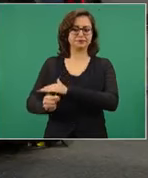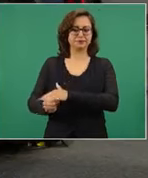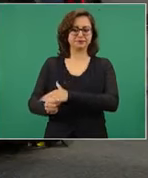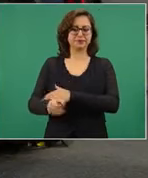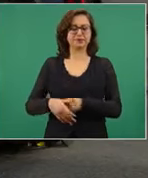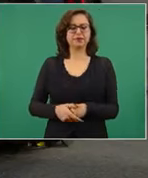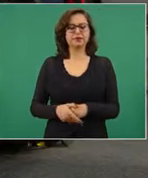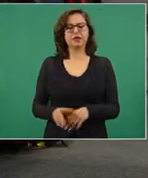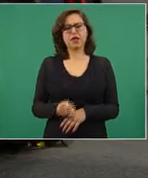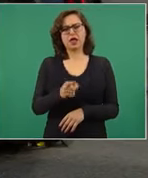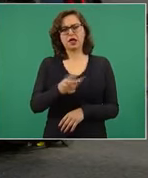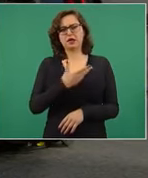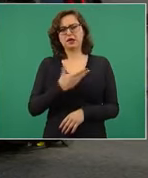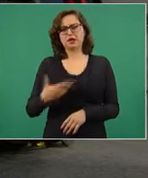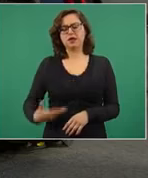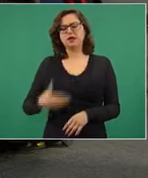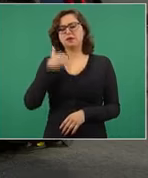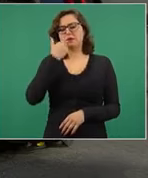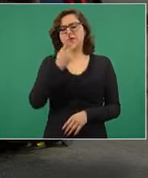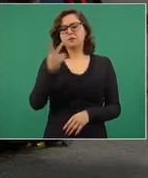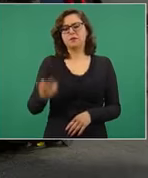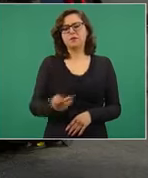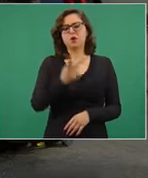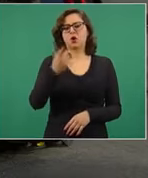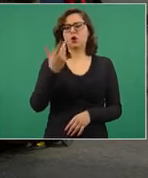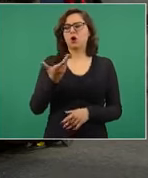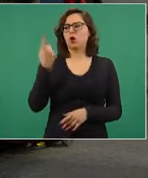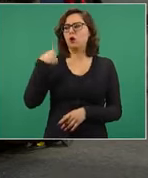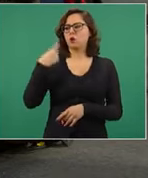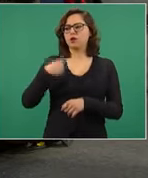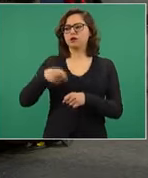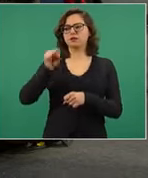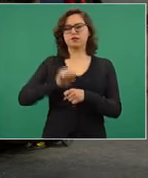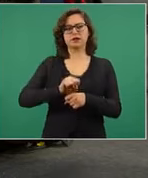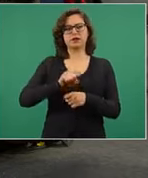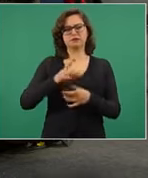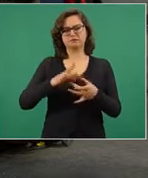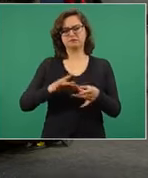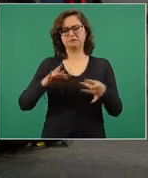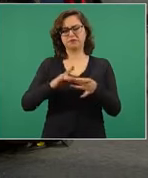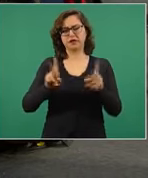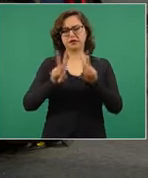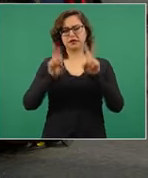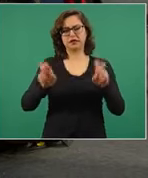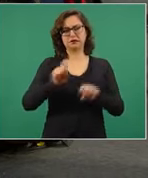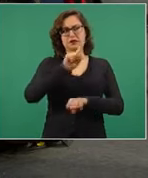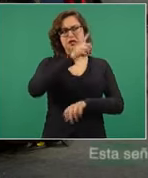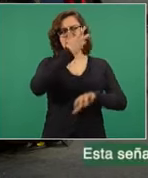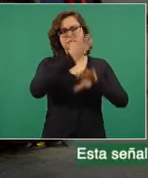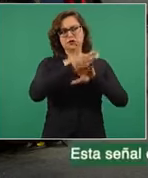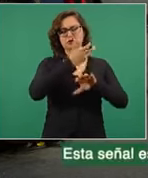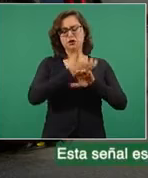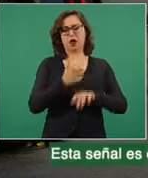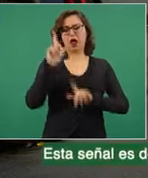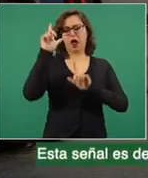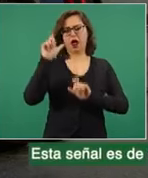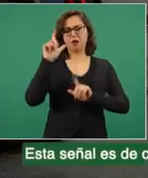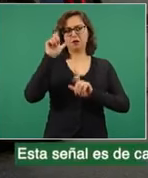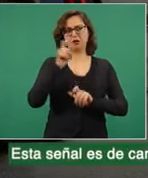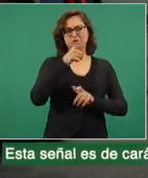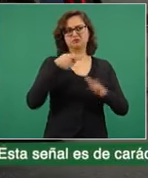semana pasada hablaba acerca del tráfico de armas de Estados Unidos hacia México. Dos preguntas, presidente. ¿Qué le ha